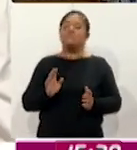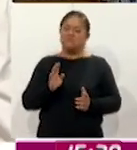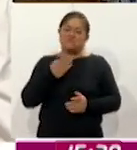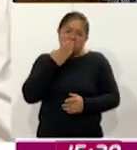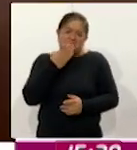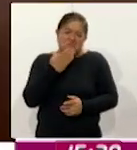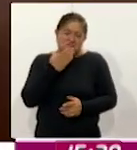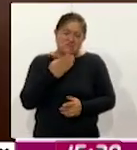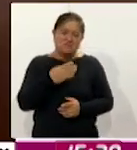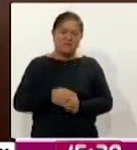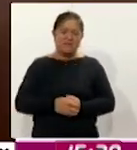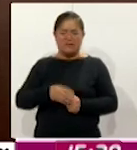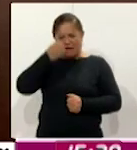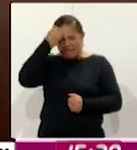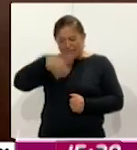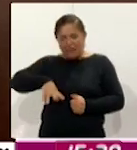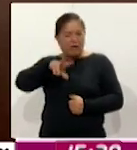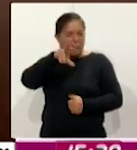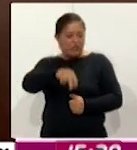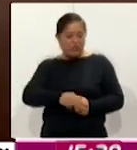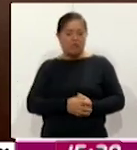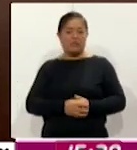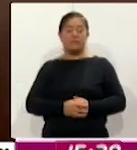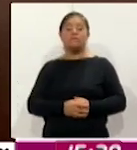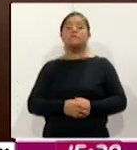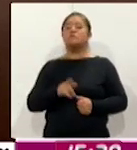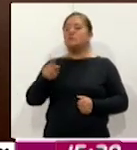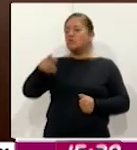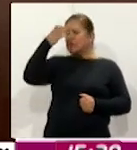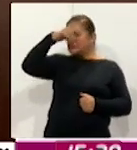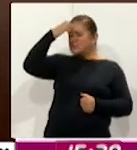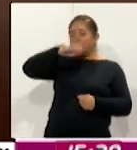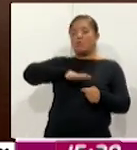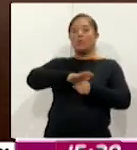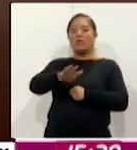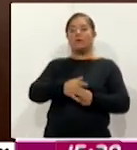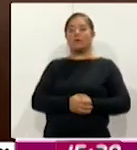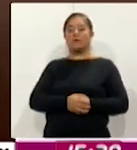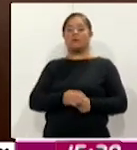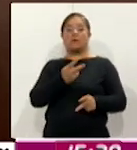experiencias ustedes han tenido? Es decir, terminan la prepa y a lo mejor alguien ha